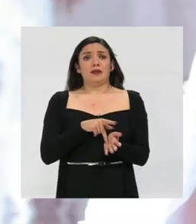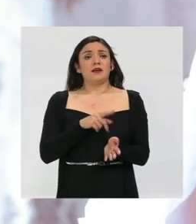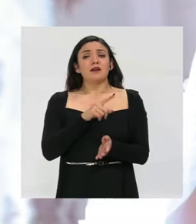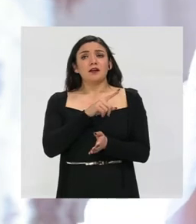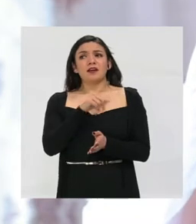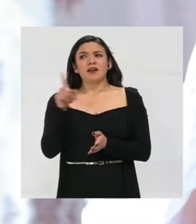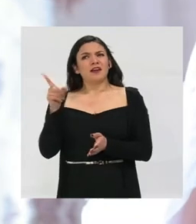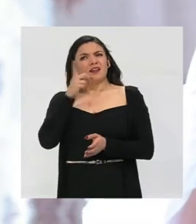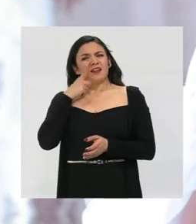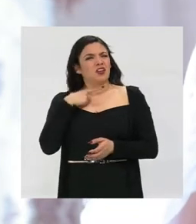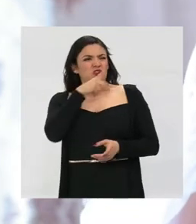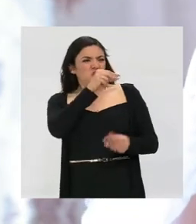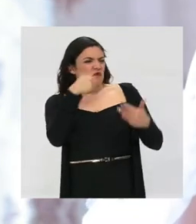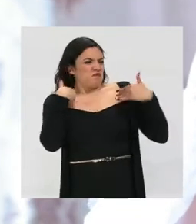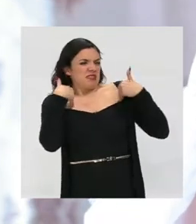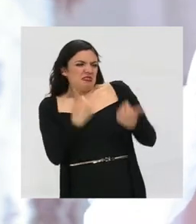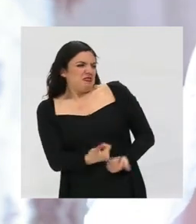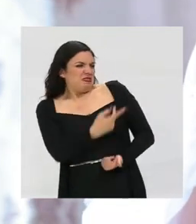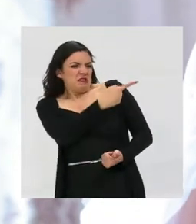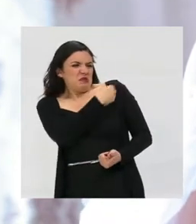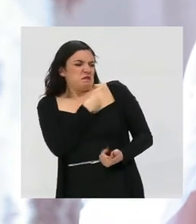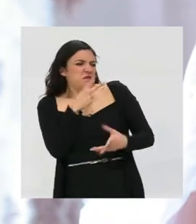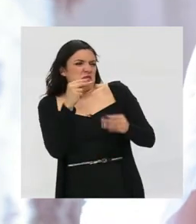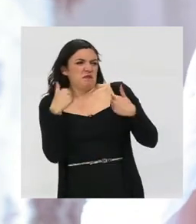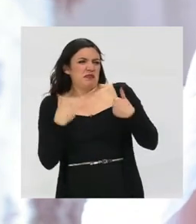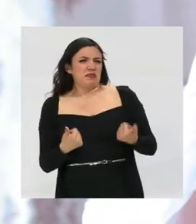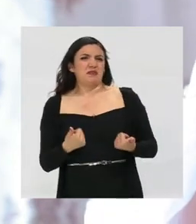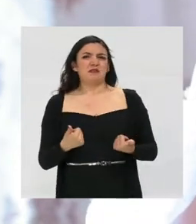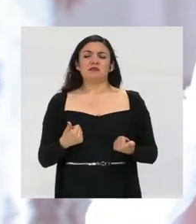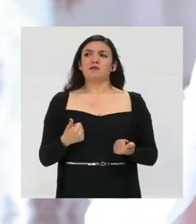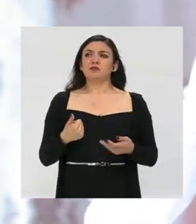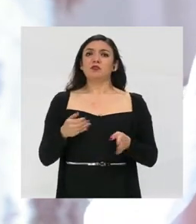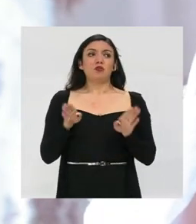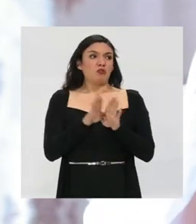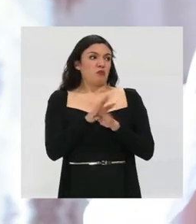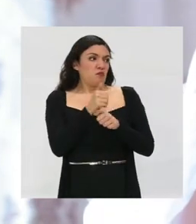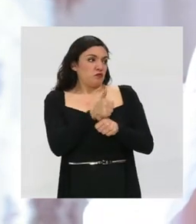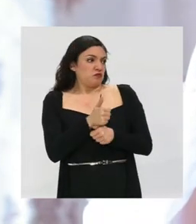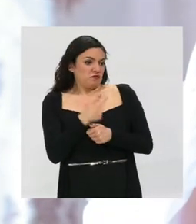Muchas veces ellos me dicen que yo no los entiendo.